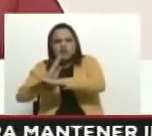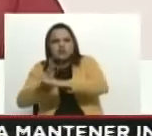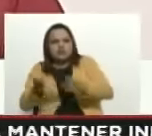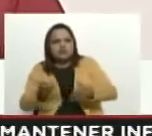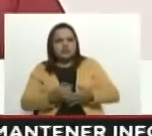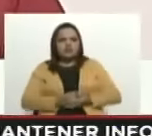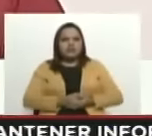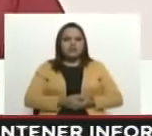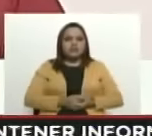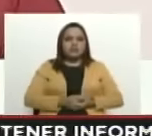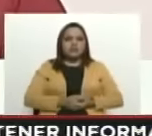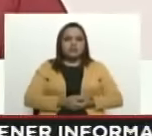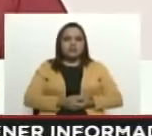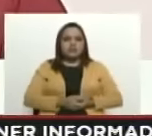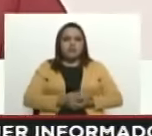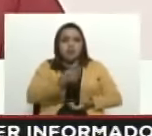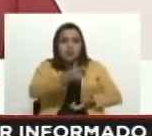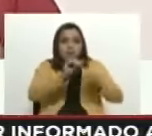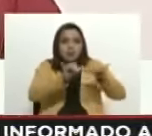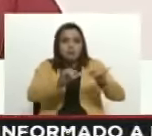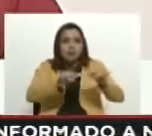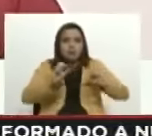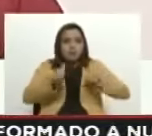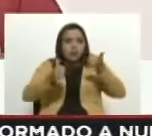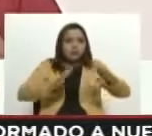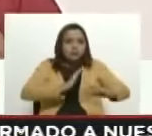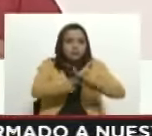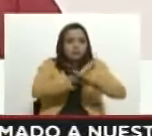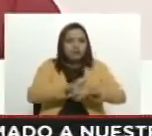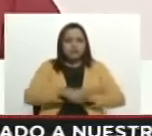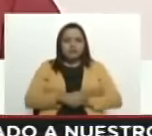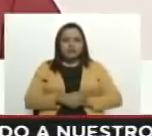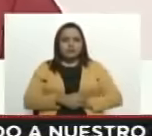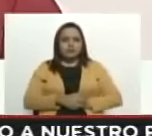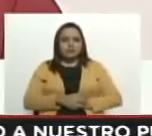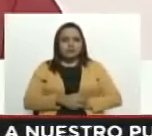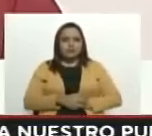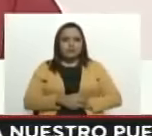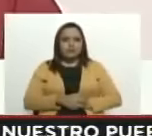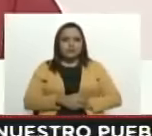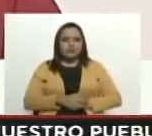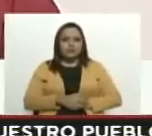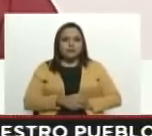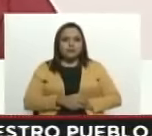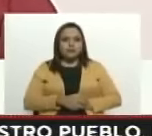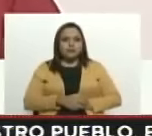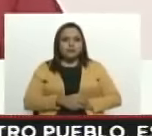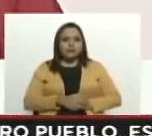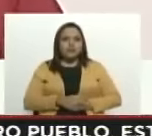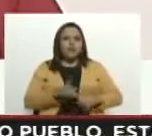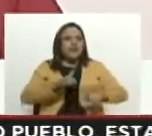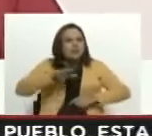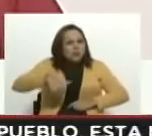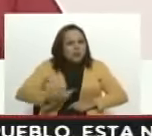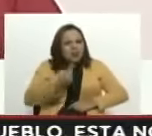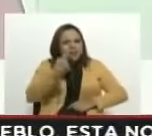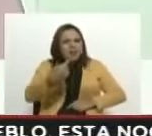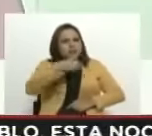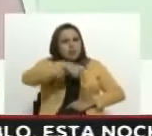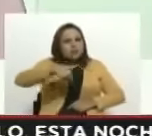De ahí han venido todas las sanciones. ¿Qué ¿Qué podríamos decir nosotros